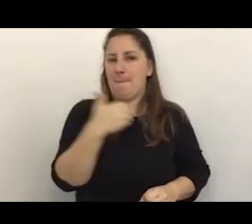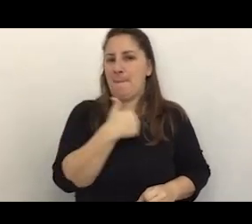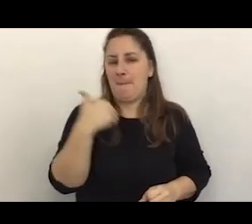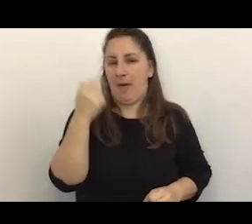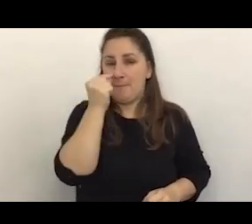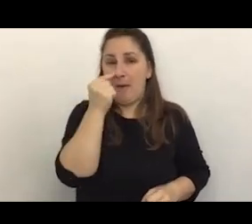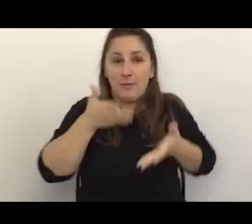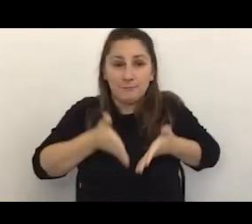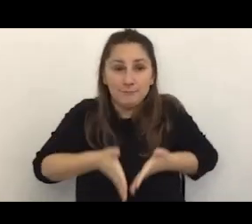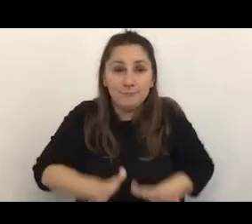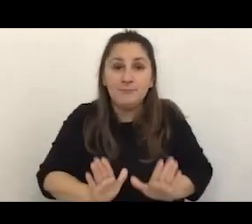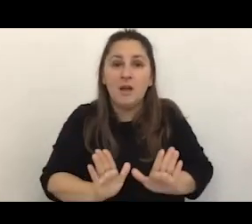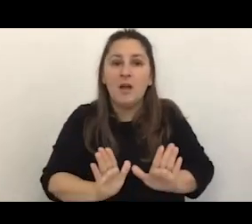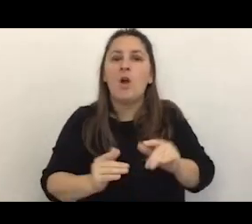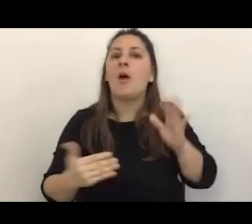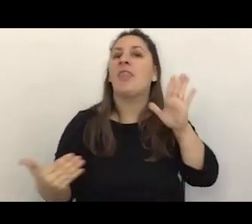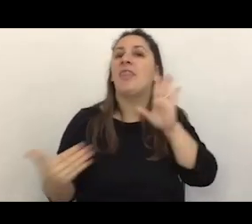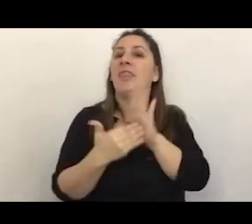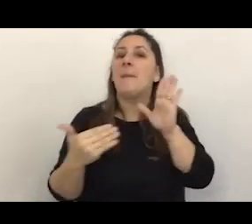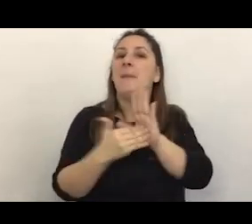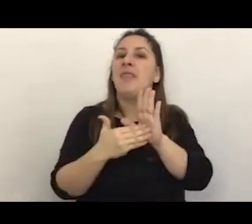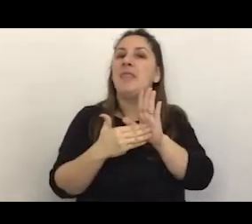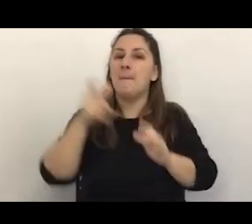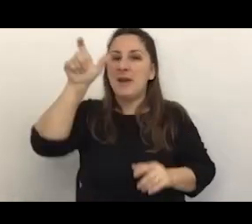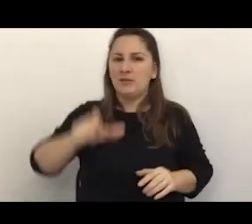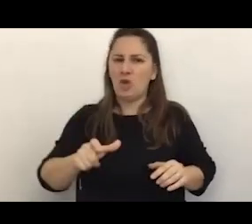la fertilidad del sujeto.